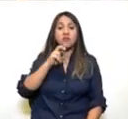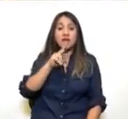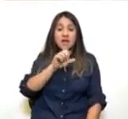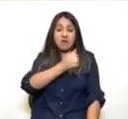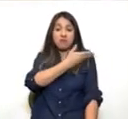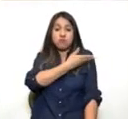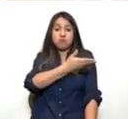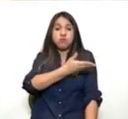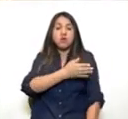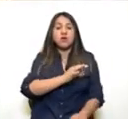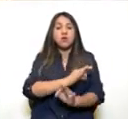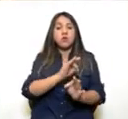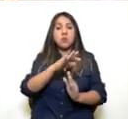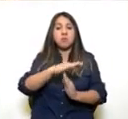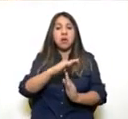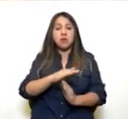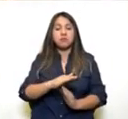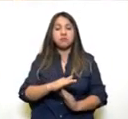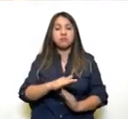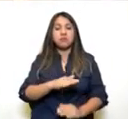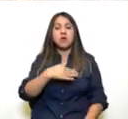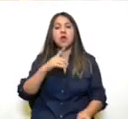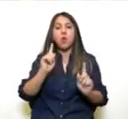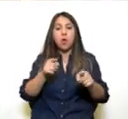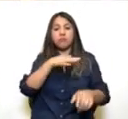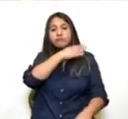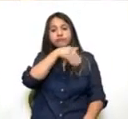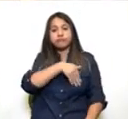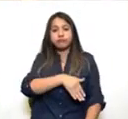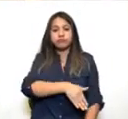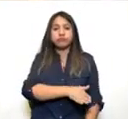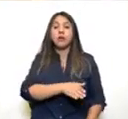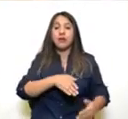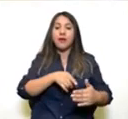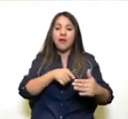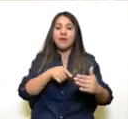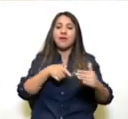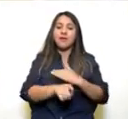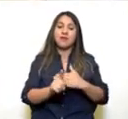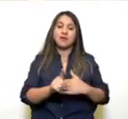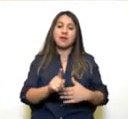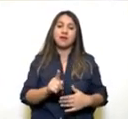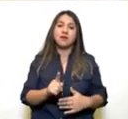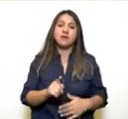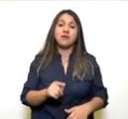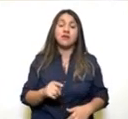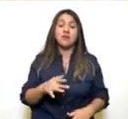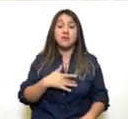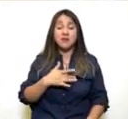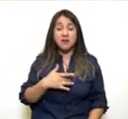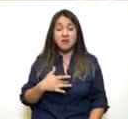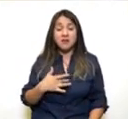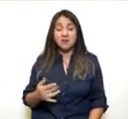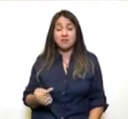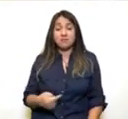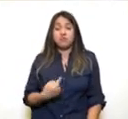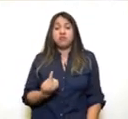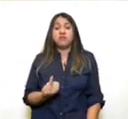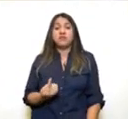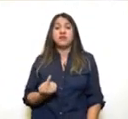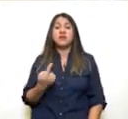este tema que venía a calar las almas de nuestros niños de nuestra gente